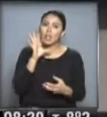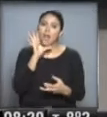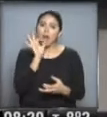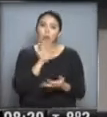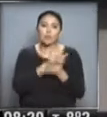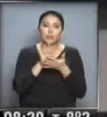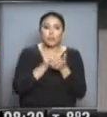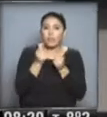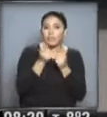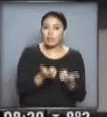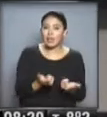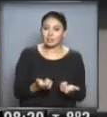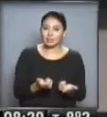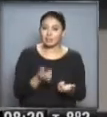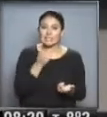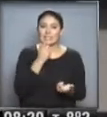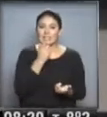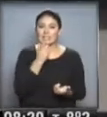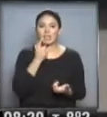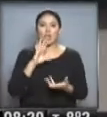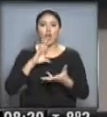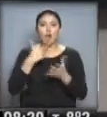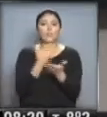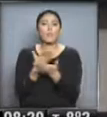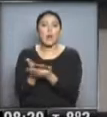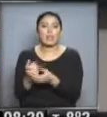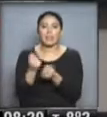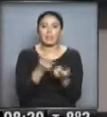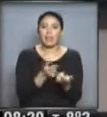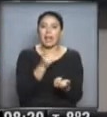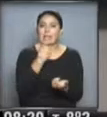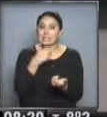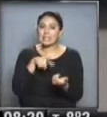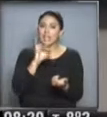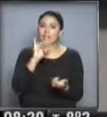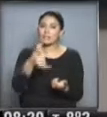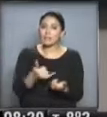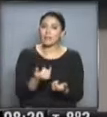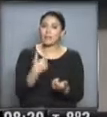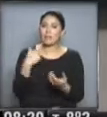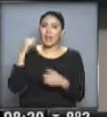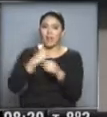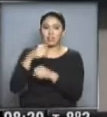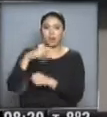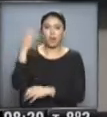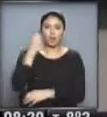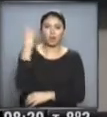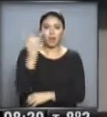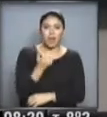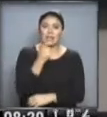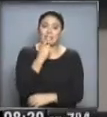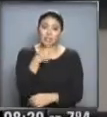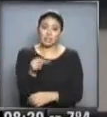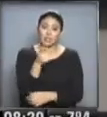algunas soluciones se aportarán iniciativas si reconocieran el camino recorrido y por supuesto si